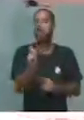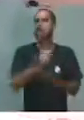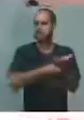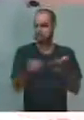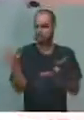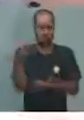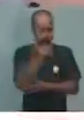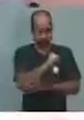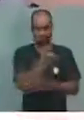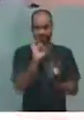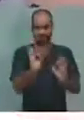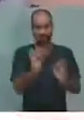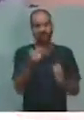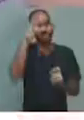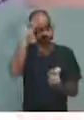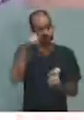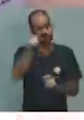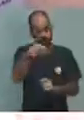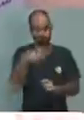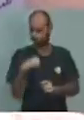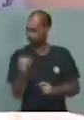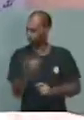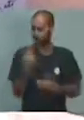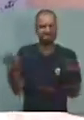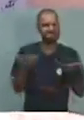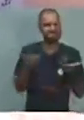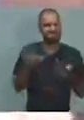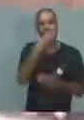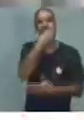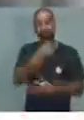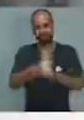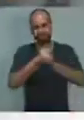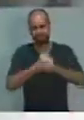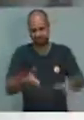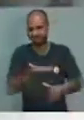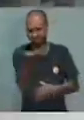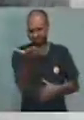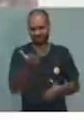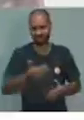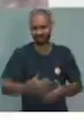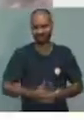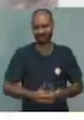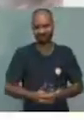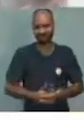ya lo saben, ustedes, nosotros, ¿qué somos? ¡Jóvenes por la Vida!